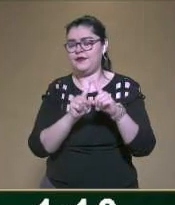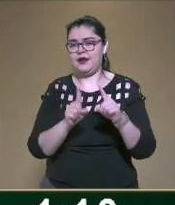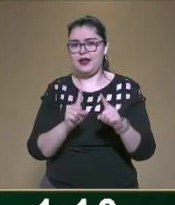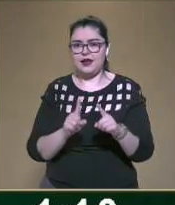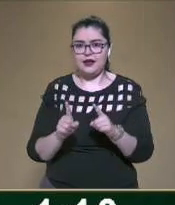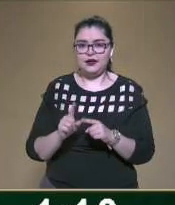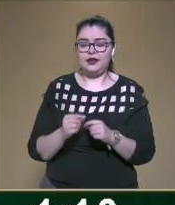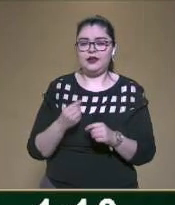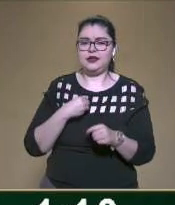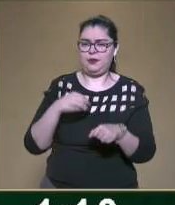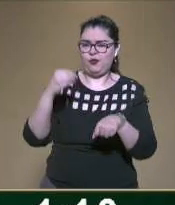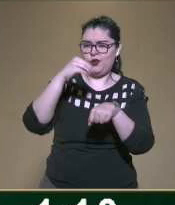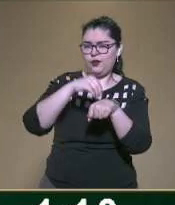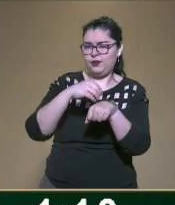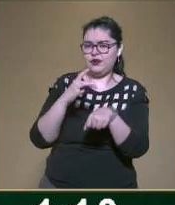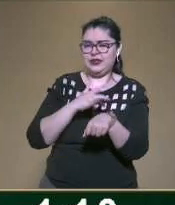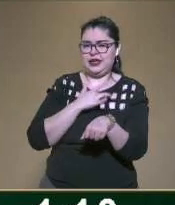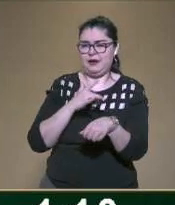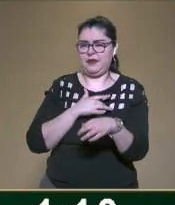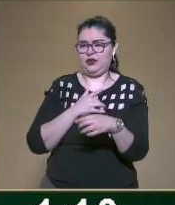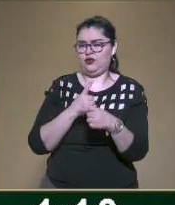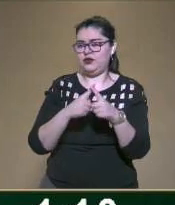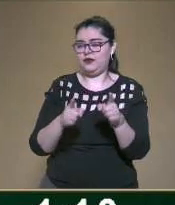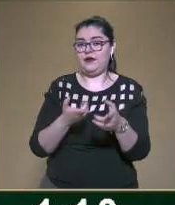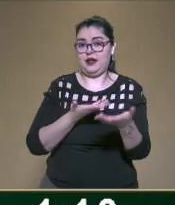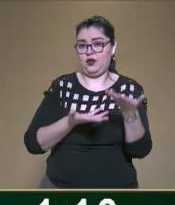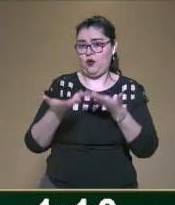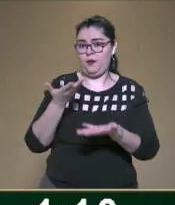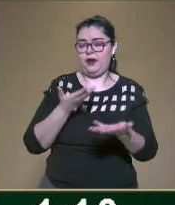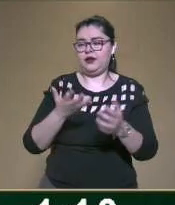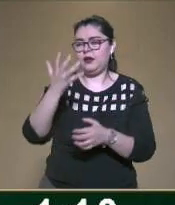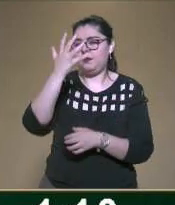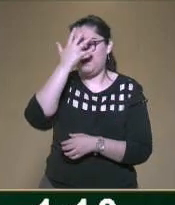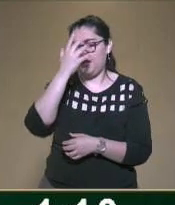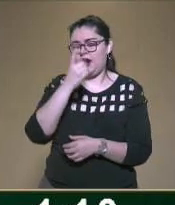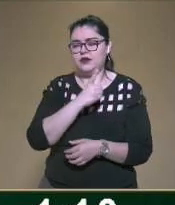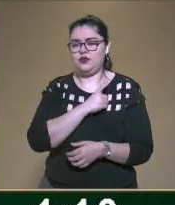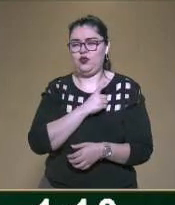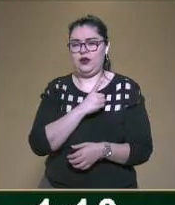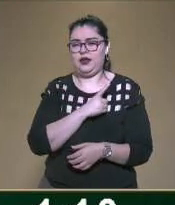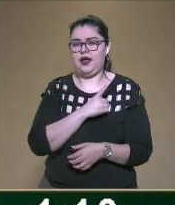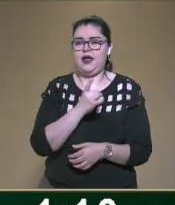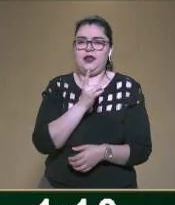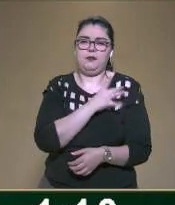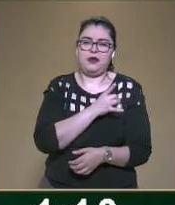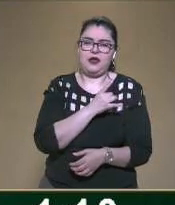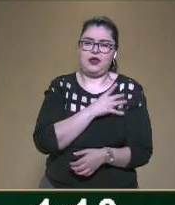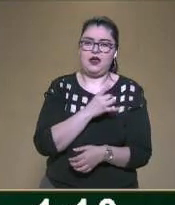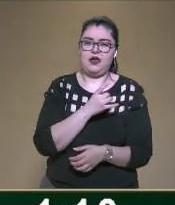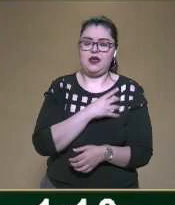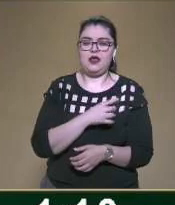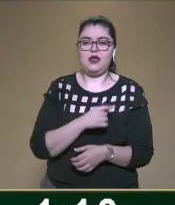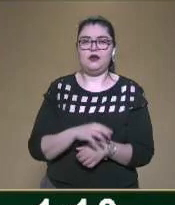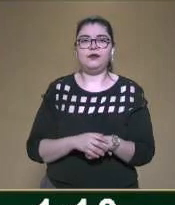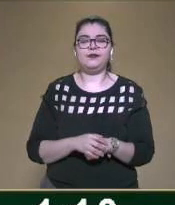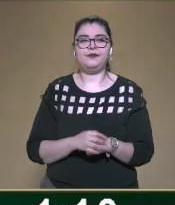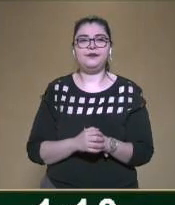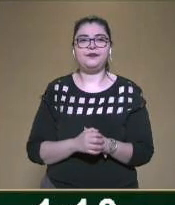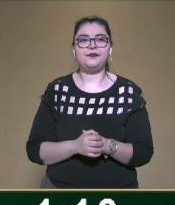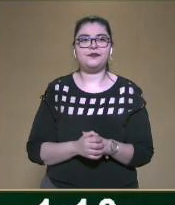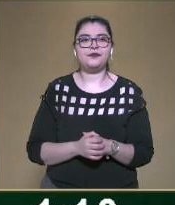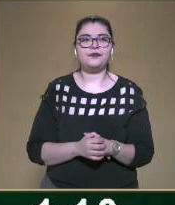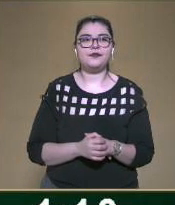emociones, otros sentimientos como los que están en pantalla, la pena, soledad, el miedo, el desamparo, la nostalgia. Ahora